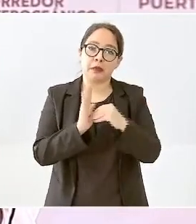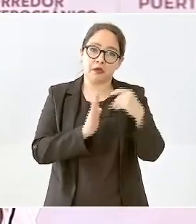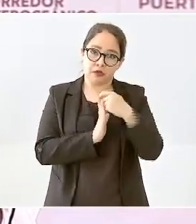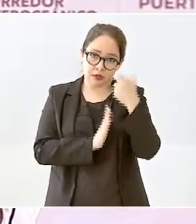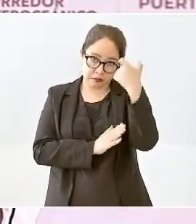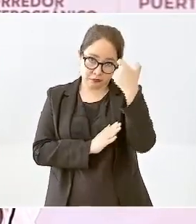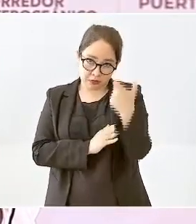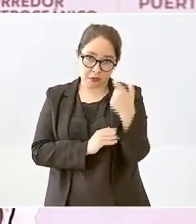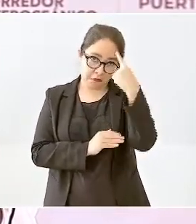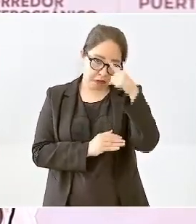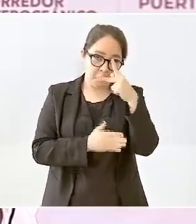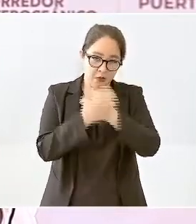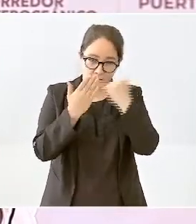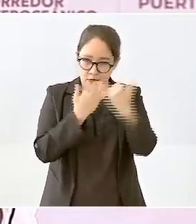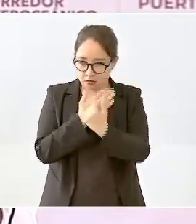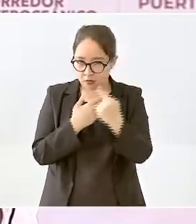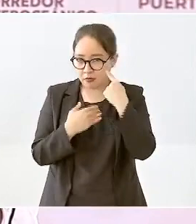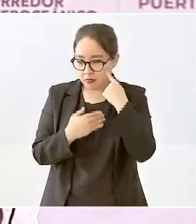siguientes proyectos: